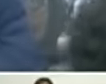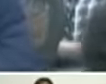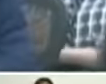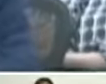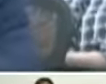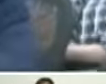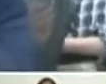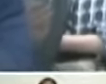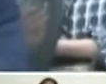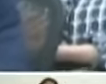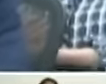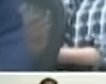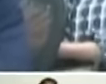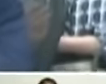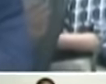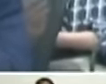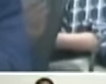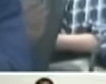cuando Bolívar